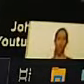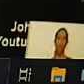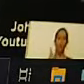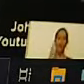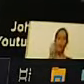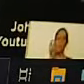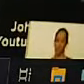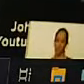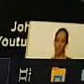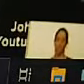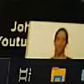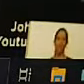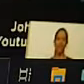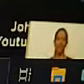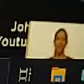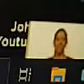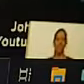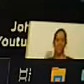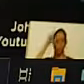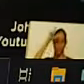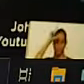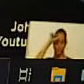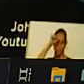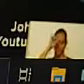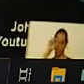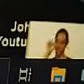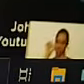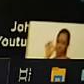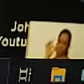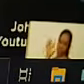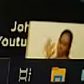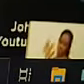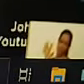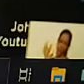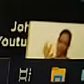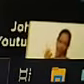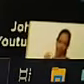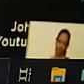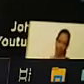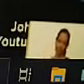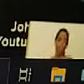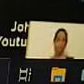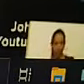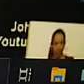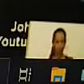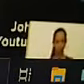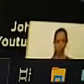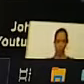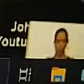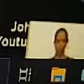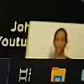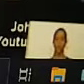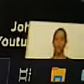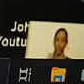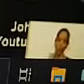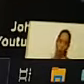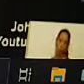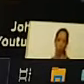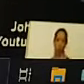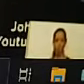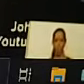puede tener tanta ineptitud al momento de tratar de presentar una postura política o una postura